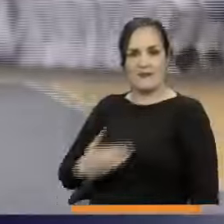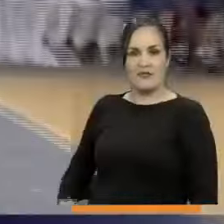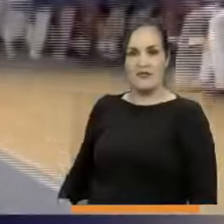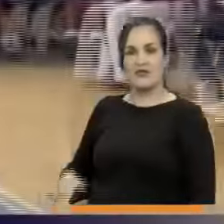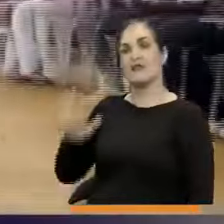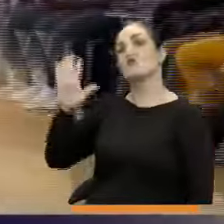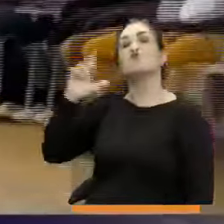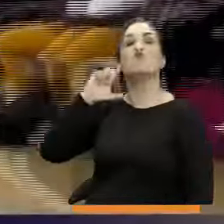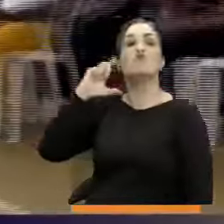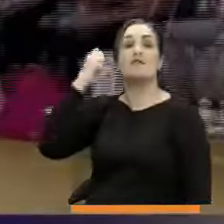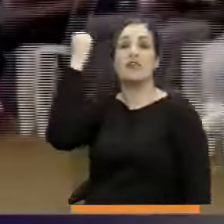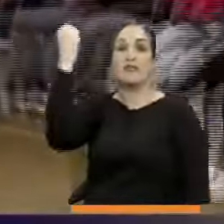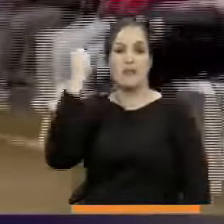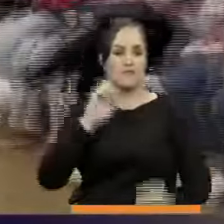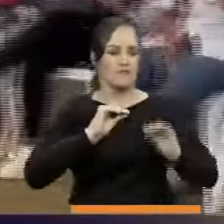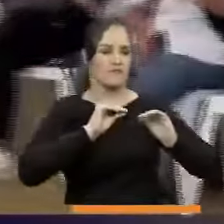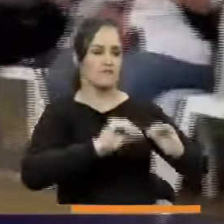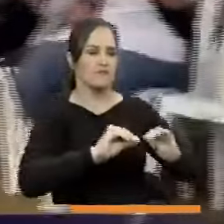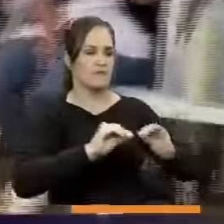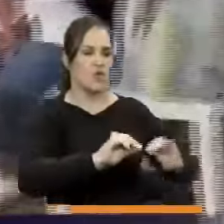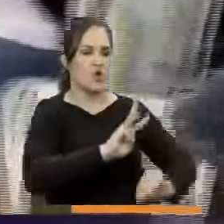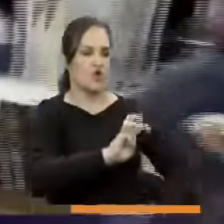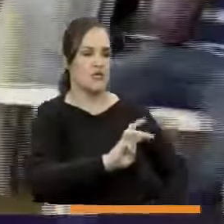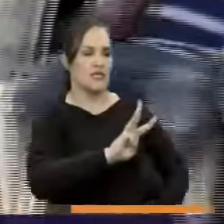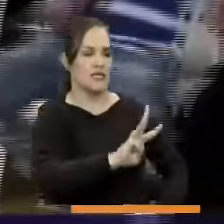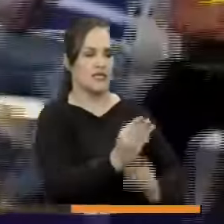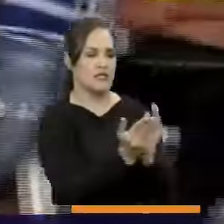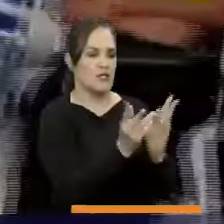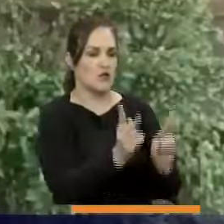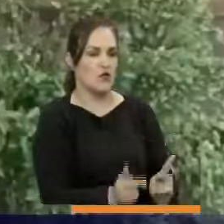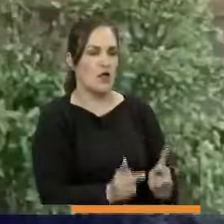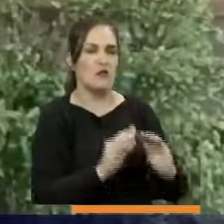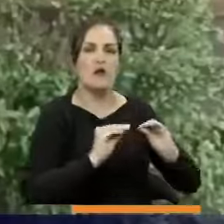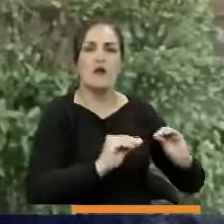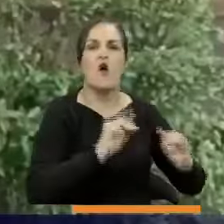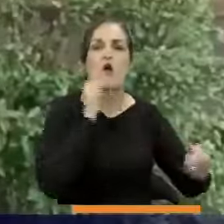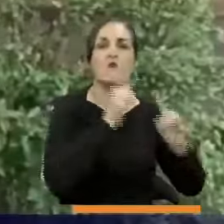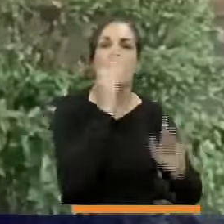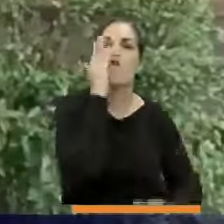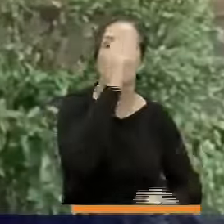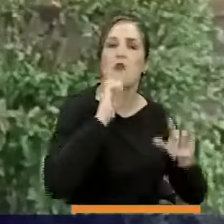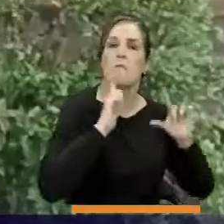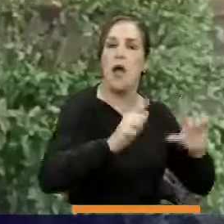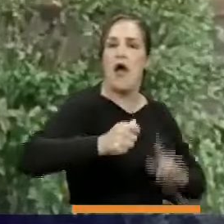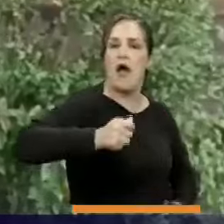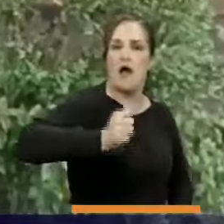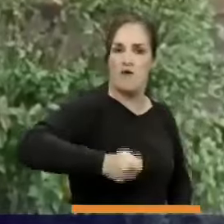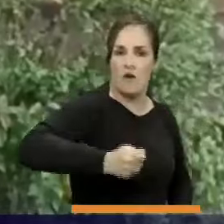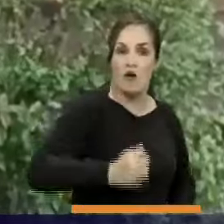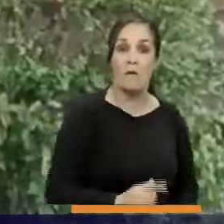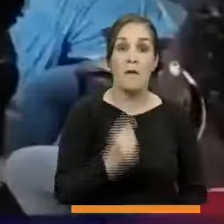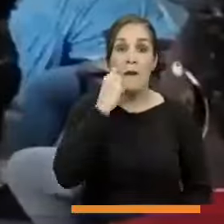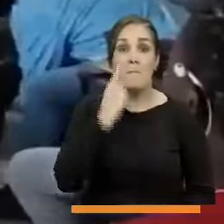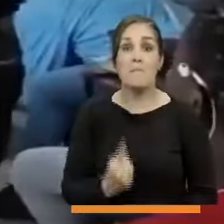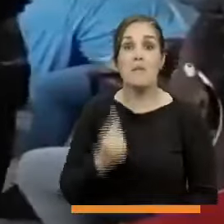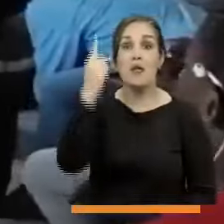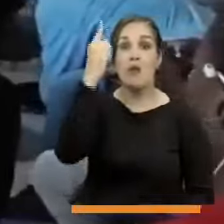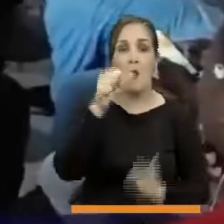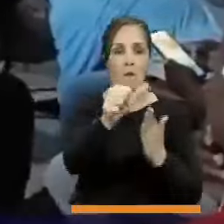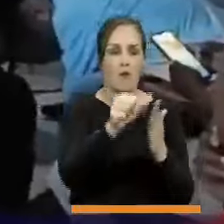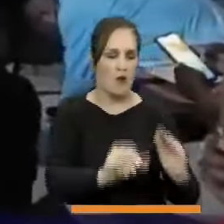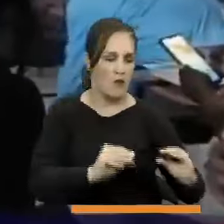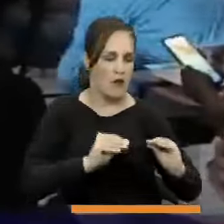Márquez, 83 jóvenes inician sus estudios en el programa de Derecho. Se logró traer por primera vez el programa de Derecho a